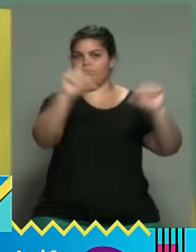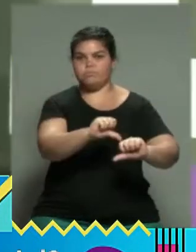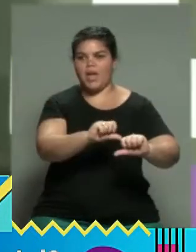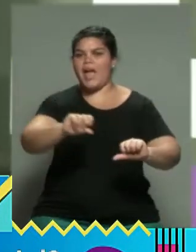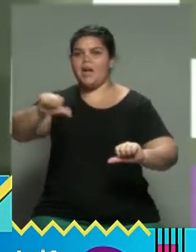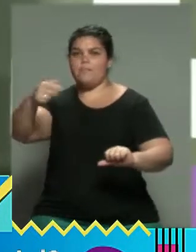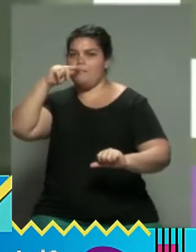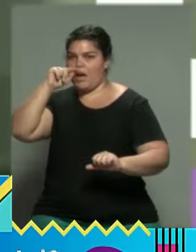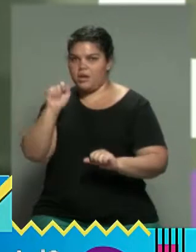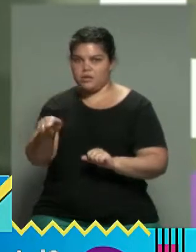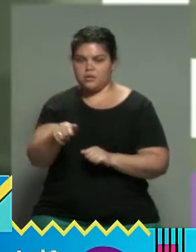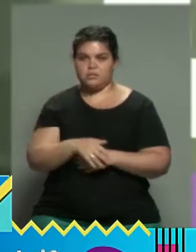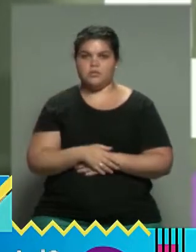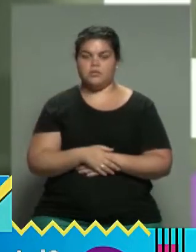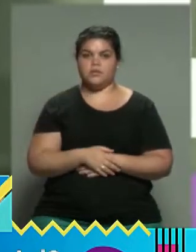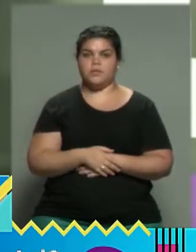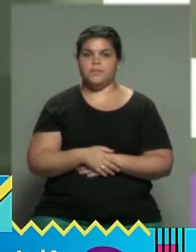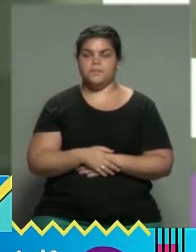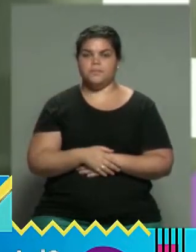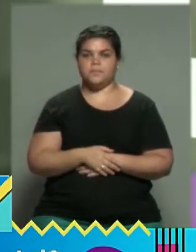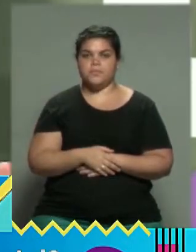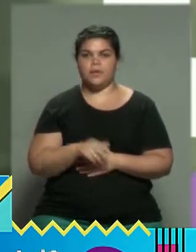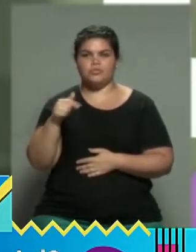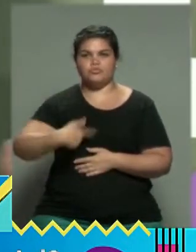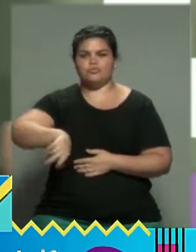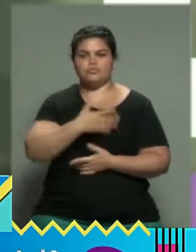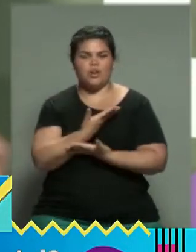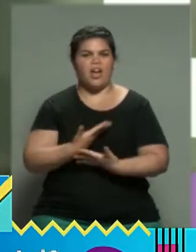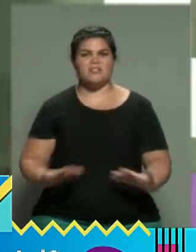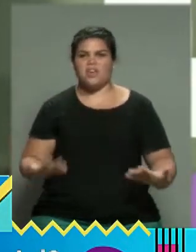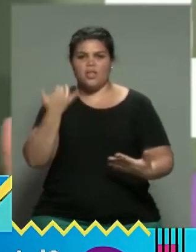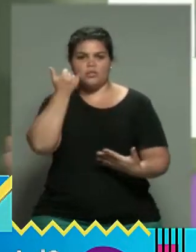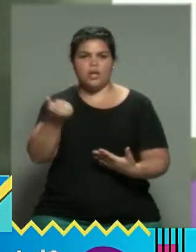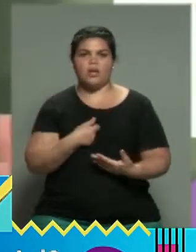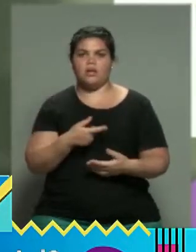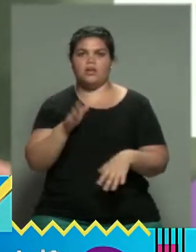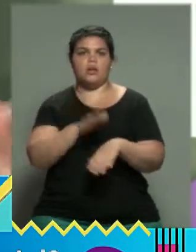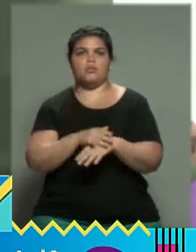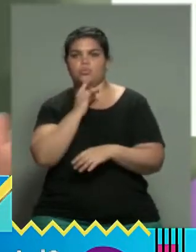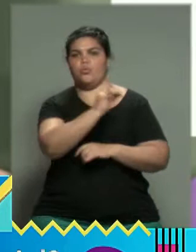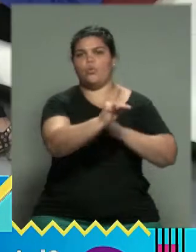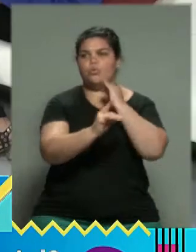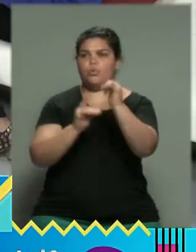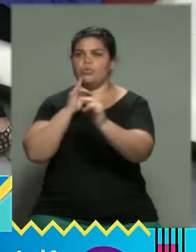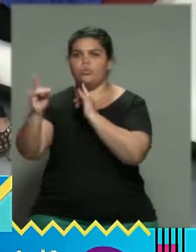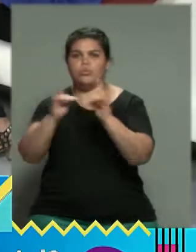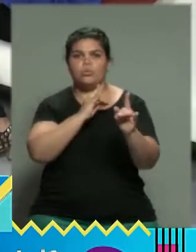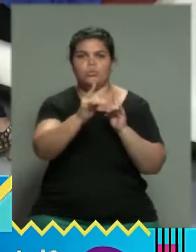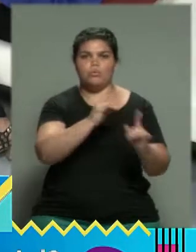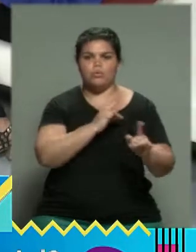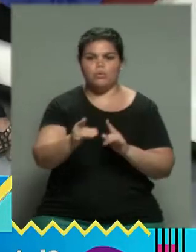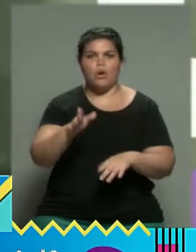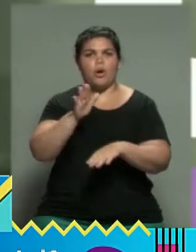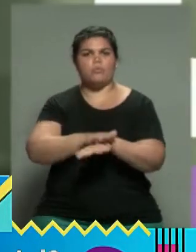eso también, no? Porque creo que ya estamos todos cansados de cómo nos tiramos la bola a veces, ¿no? De un lado para el otro, y en definitiva el problema